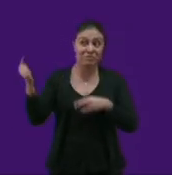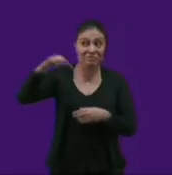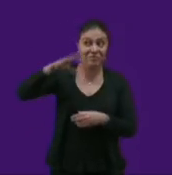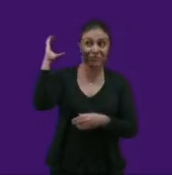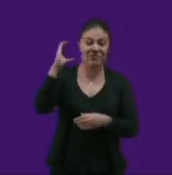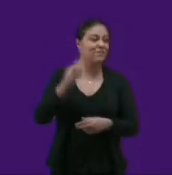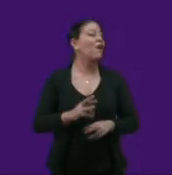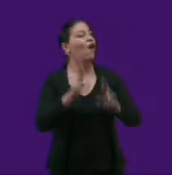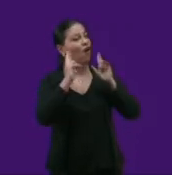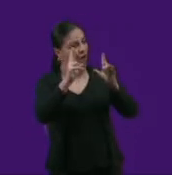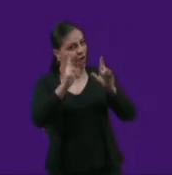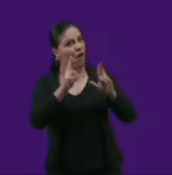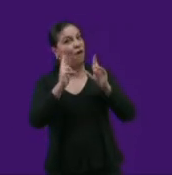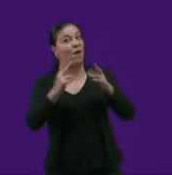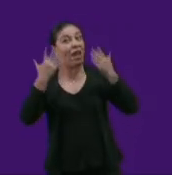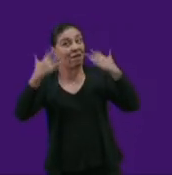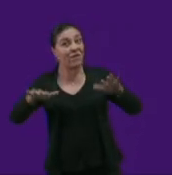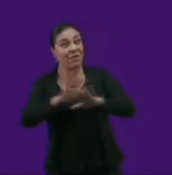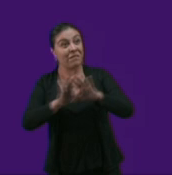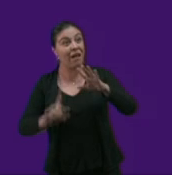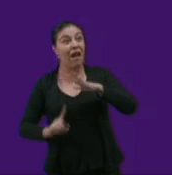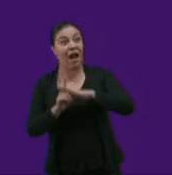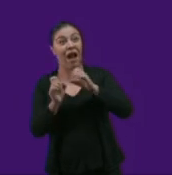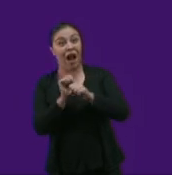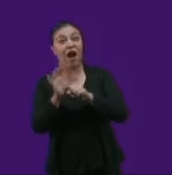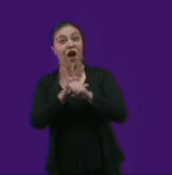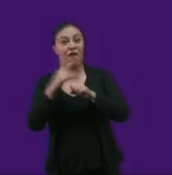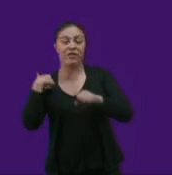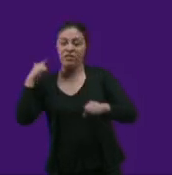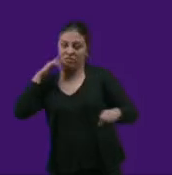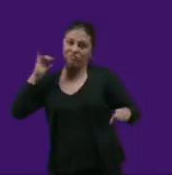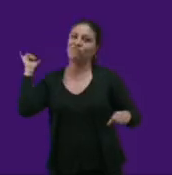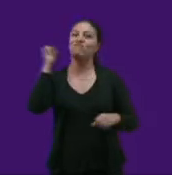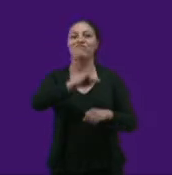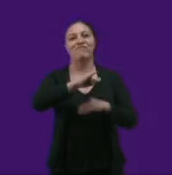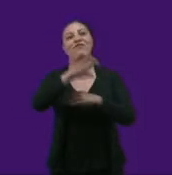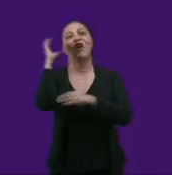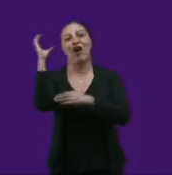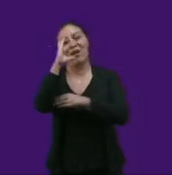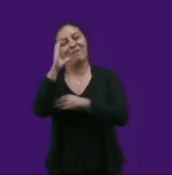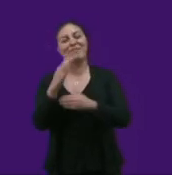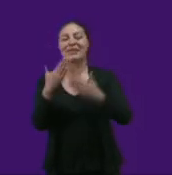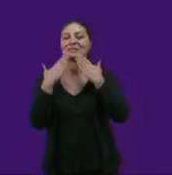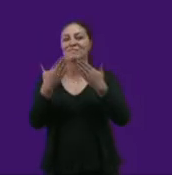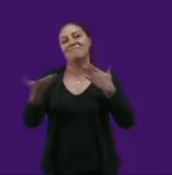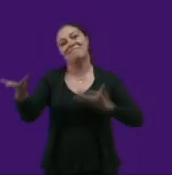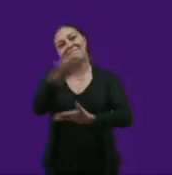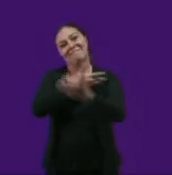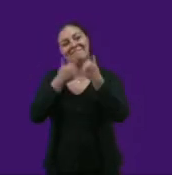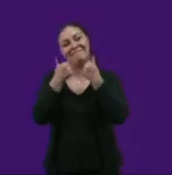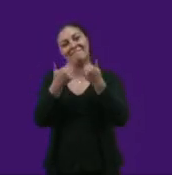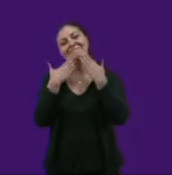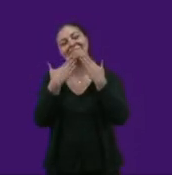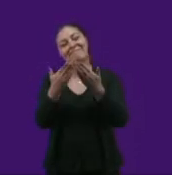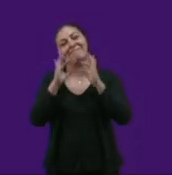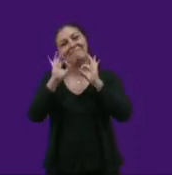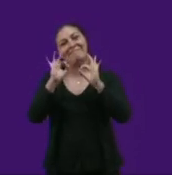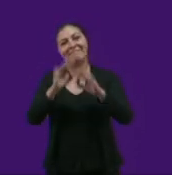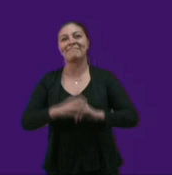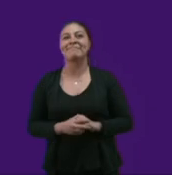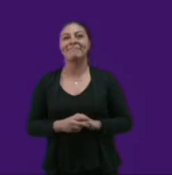Ojalá, ojalá pase la pandemia pronto y pueda viajar para allí. Un placer la conversación y un gusto hablar contigo. Muy bien,